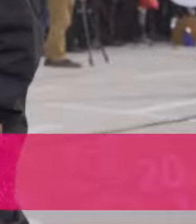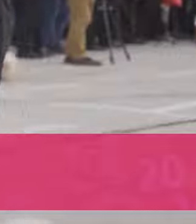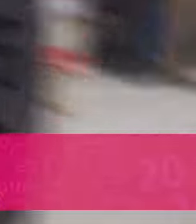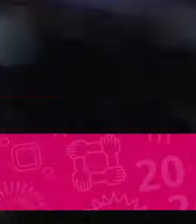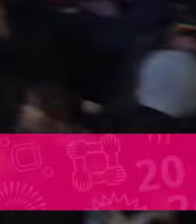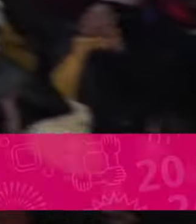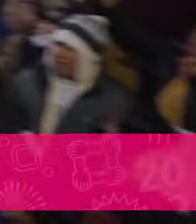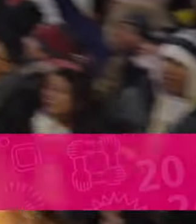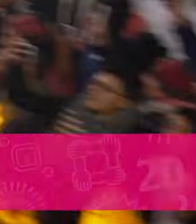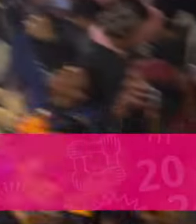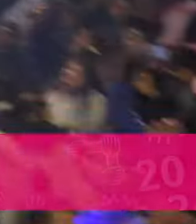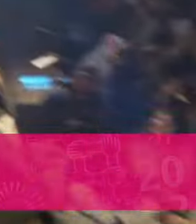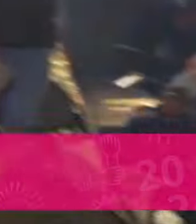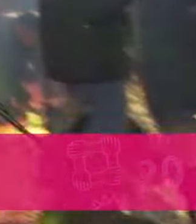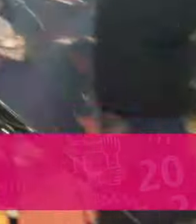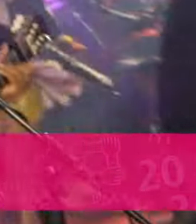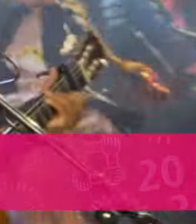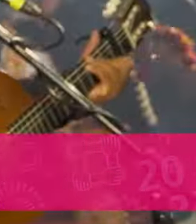Junín.